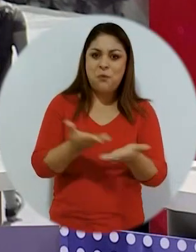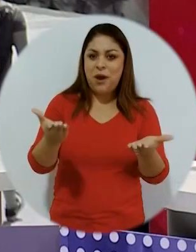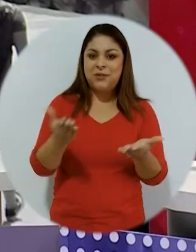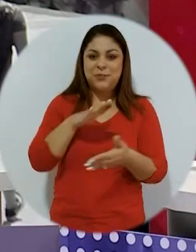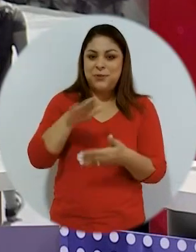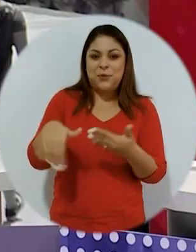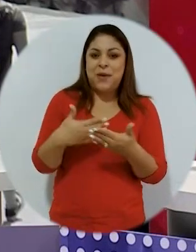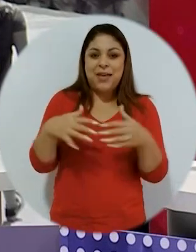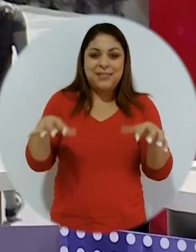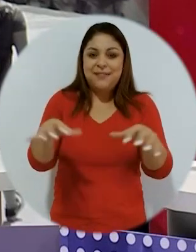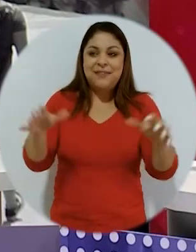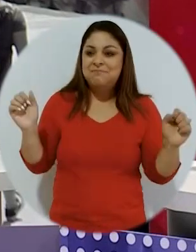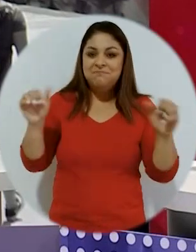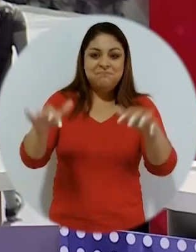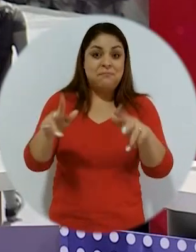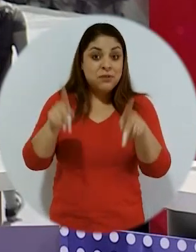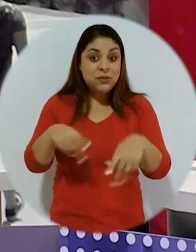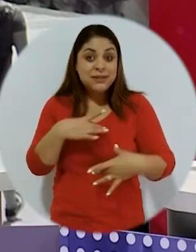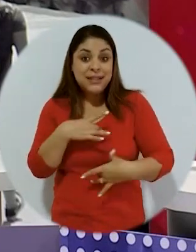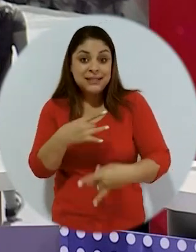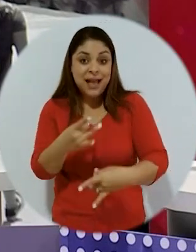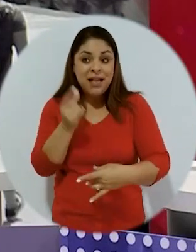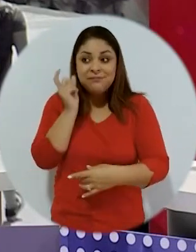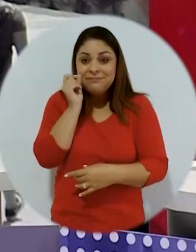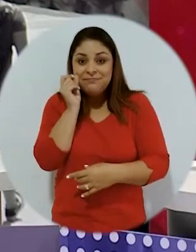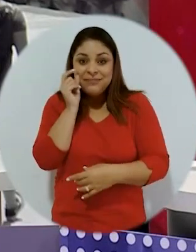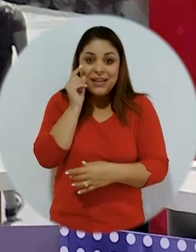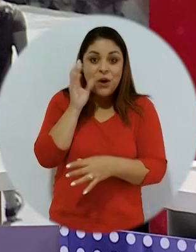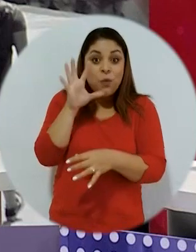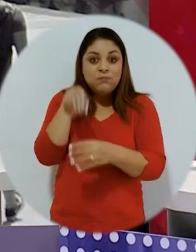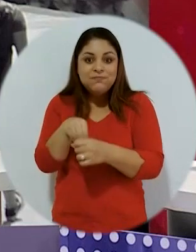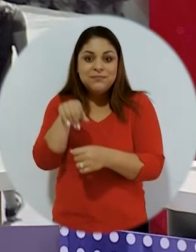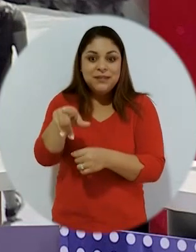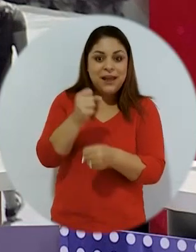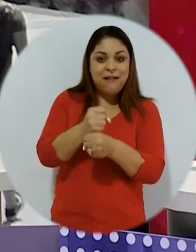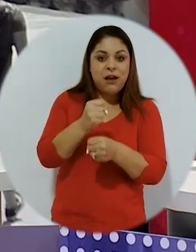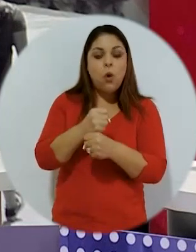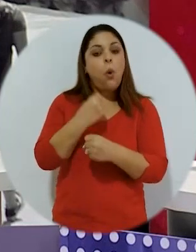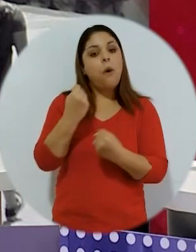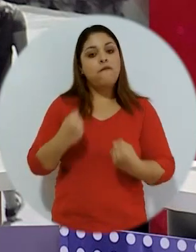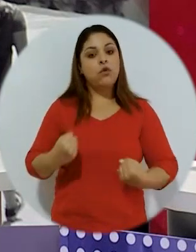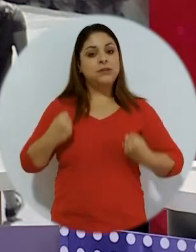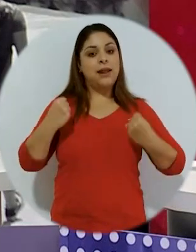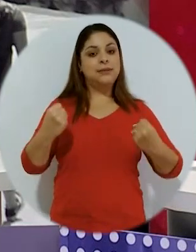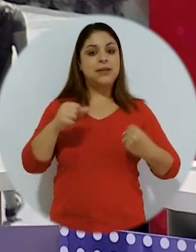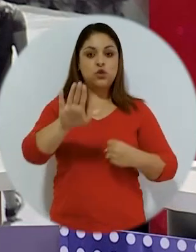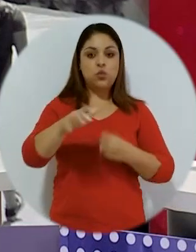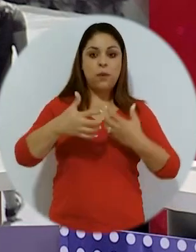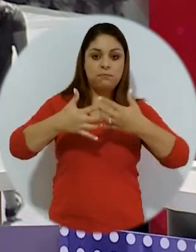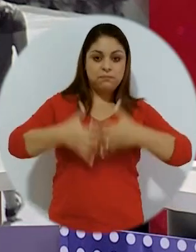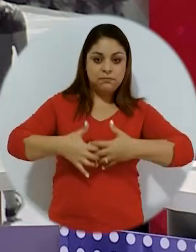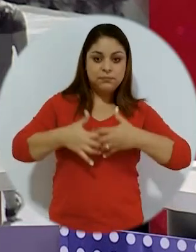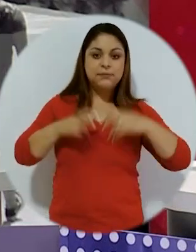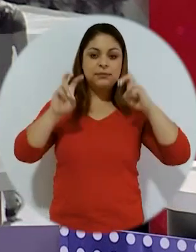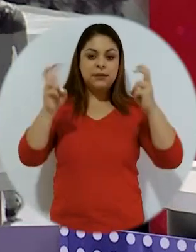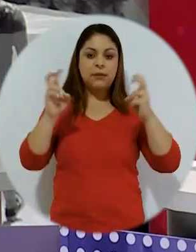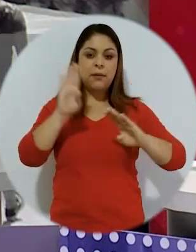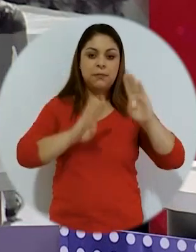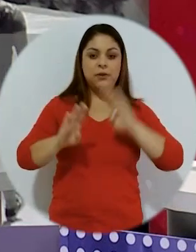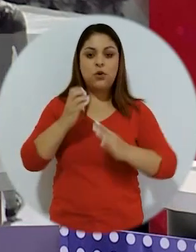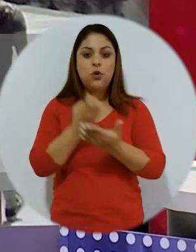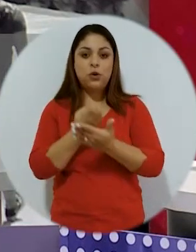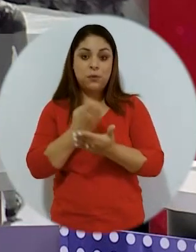O sea, va a haber de todo un poco para que las gentes que están interesadas en incursionar en esto o fortalecer su presencia con el tema de